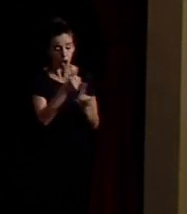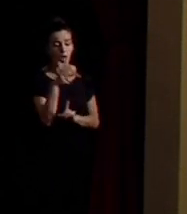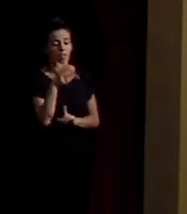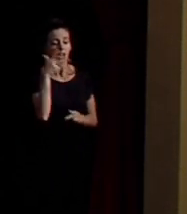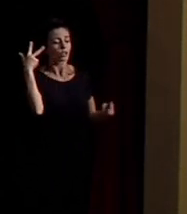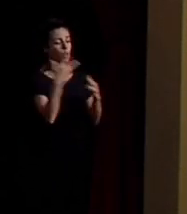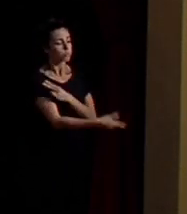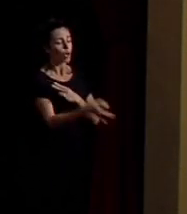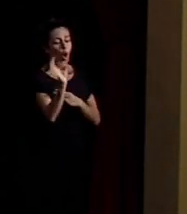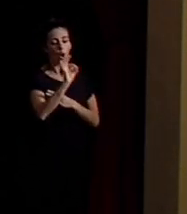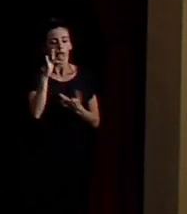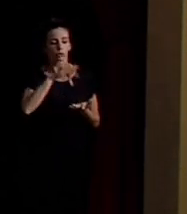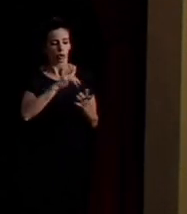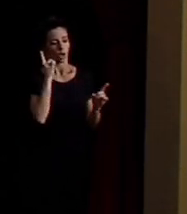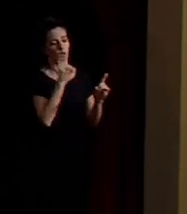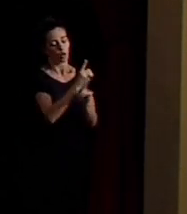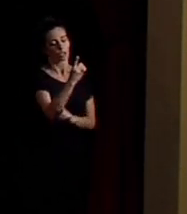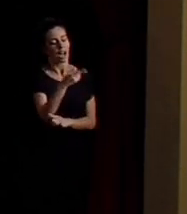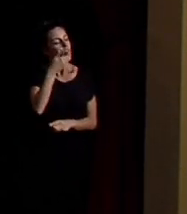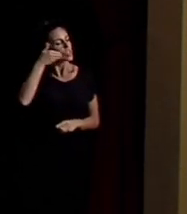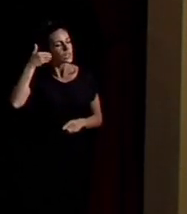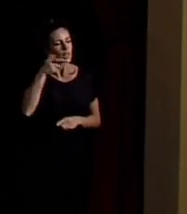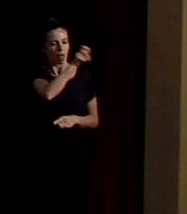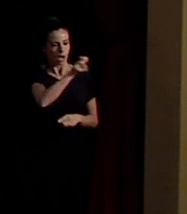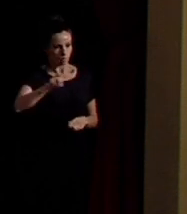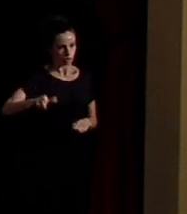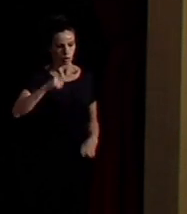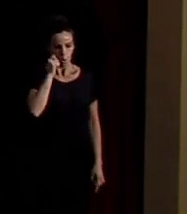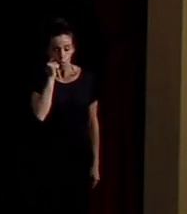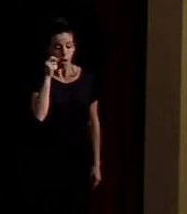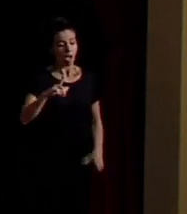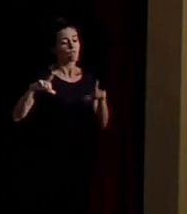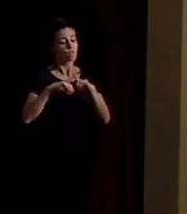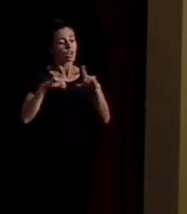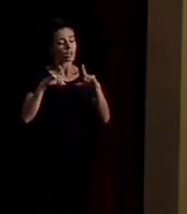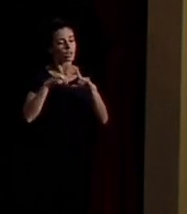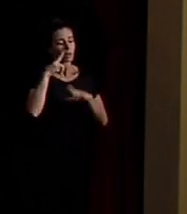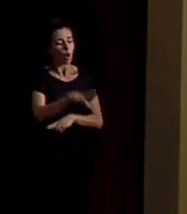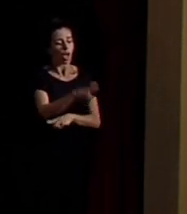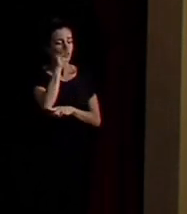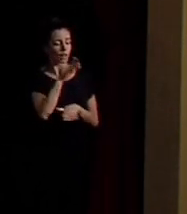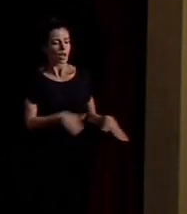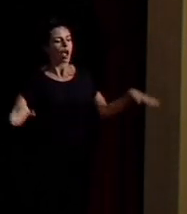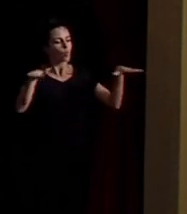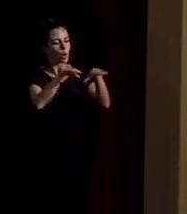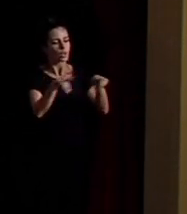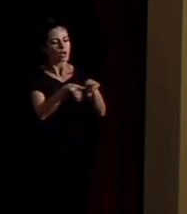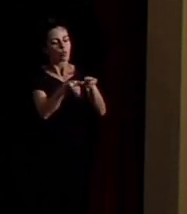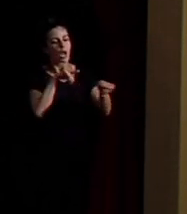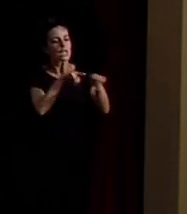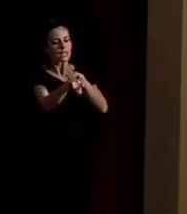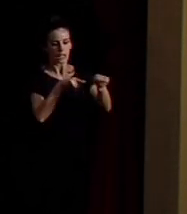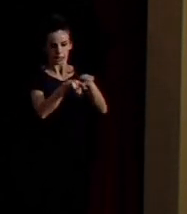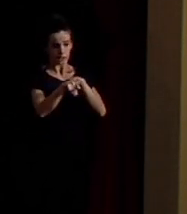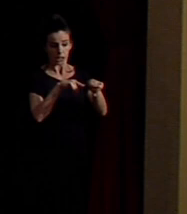derechos o ataque a la dignidad de los seres humanos. El feminismo entiende la igualdad, como dice Luisa Posada, como una crítica de la